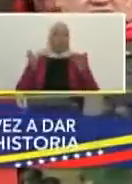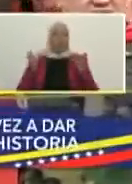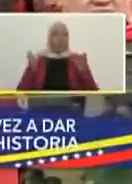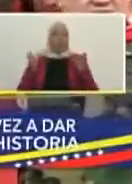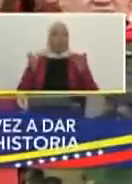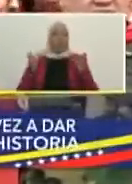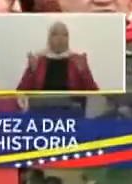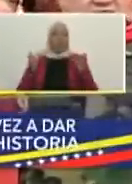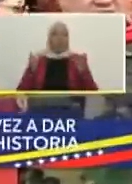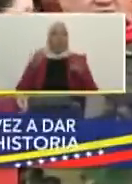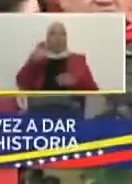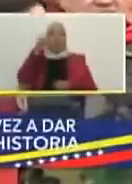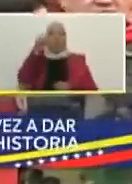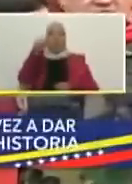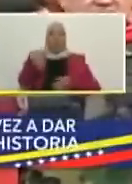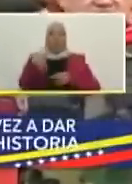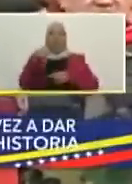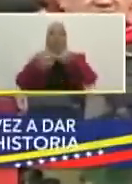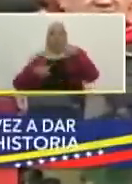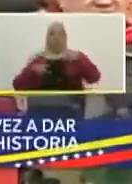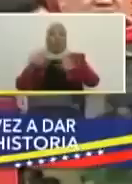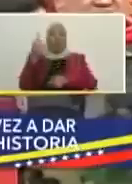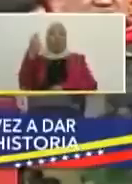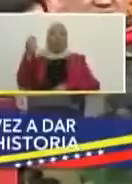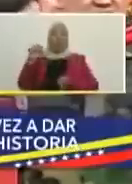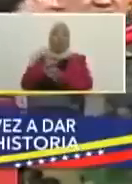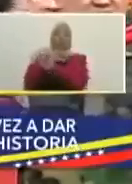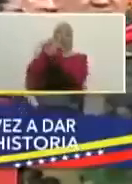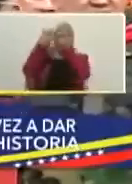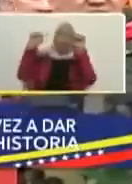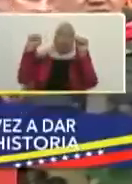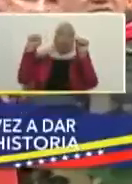Cuando por ahí a las 10:30, 11 de la mañana, muchachos,